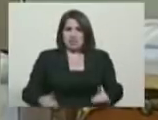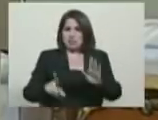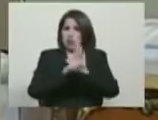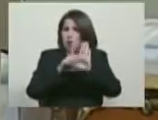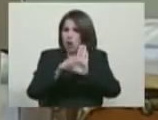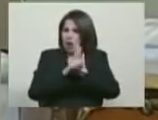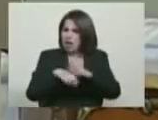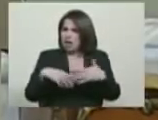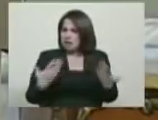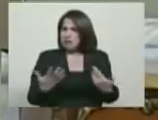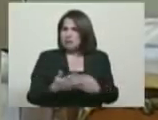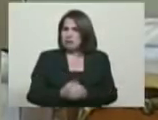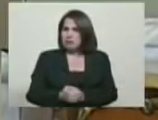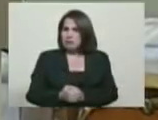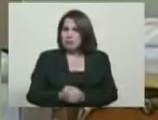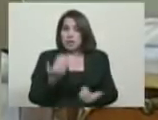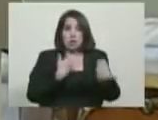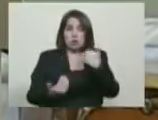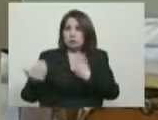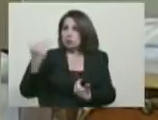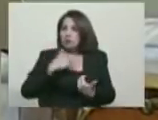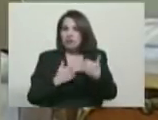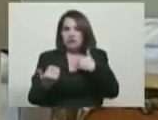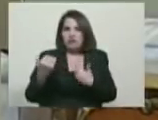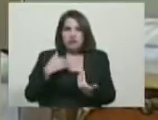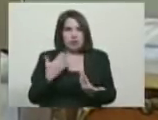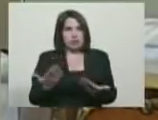sufre ese tipo de atentados.